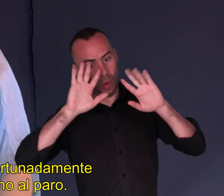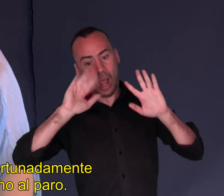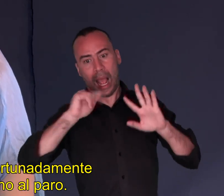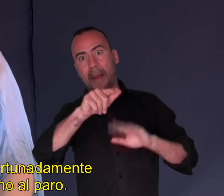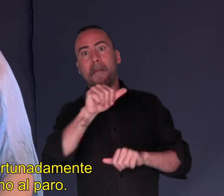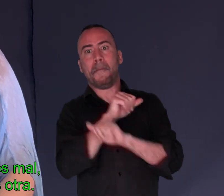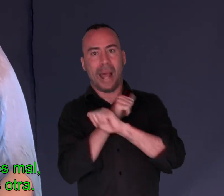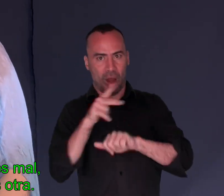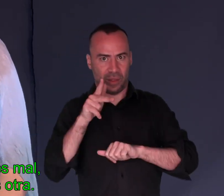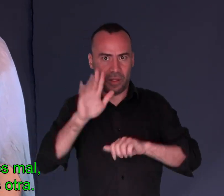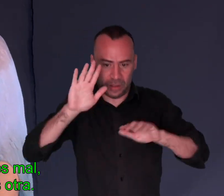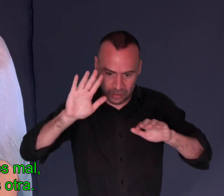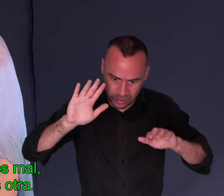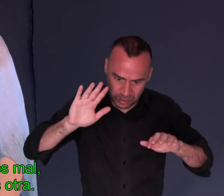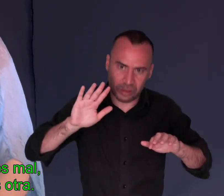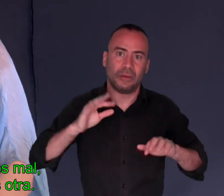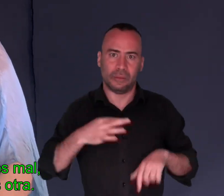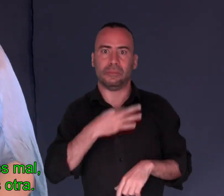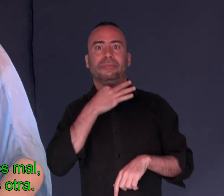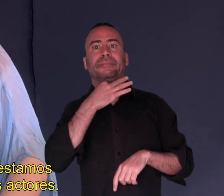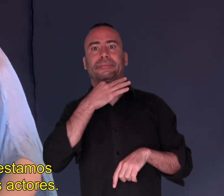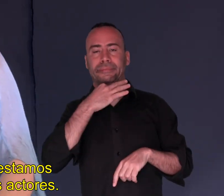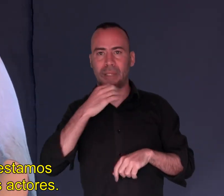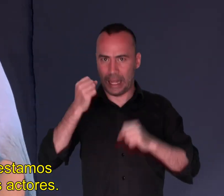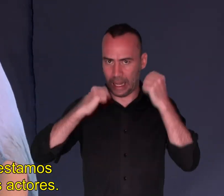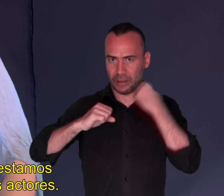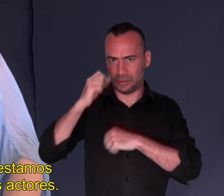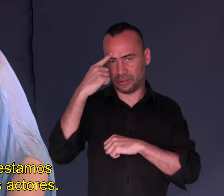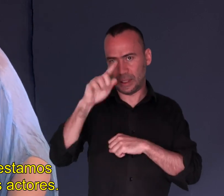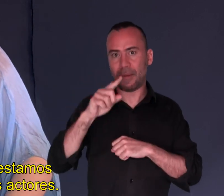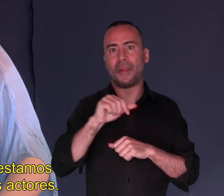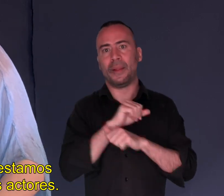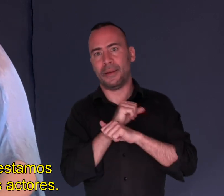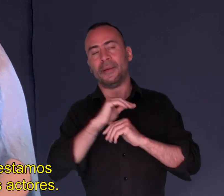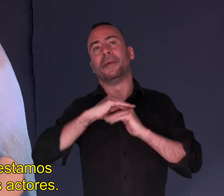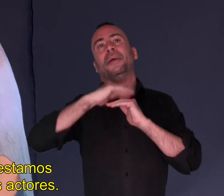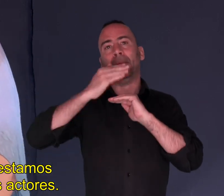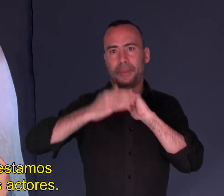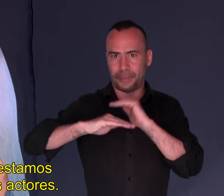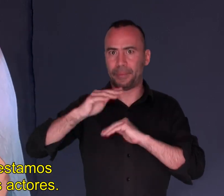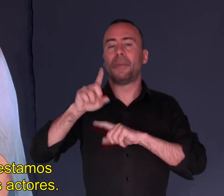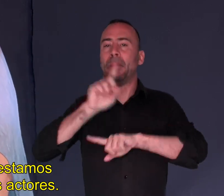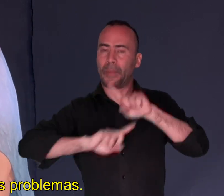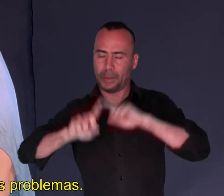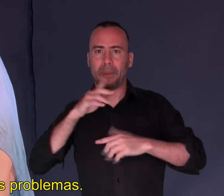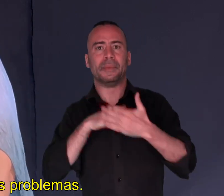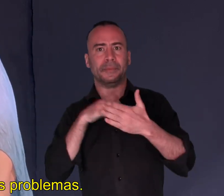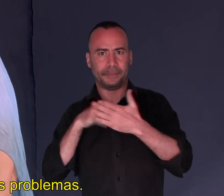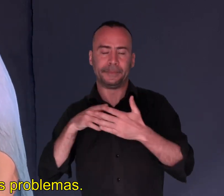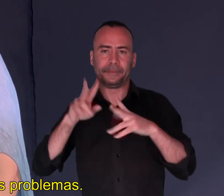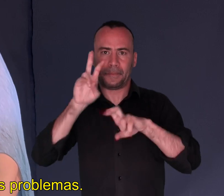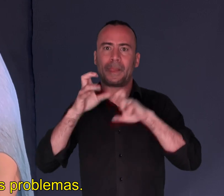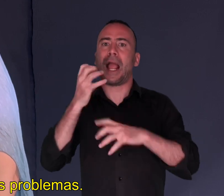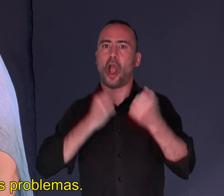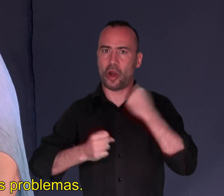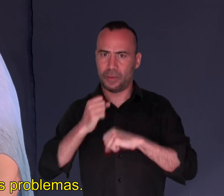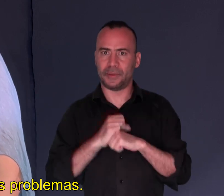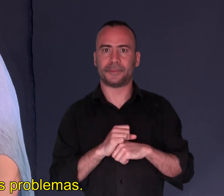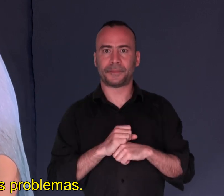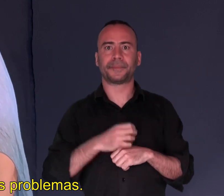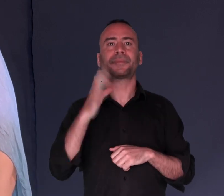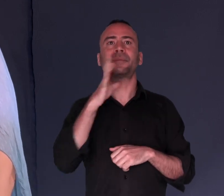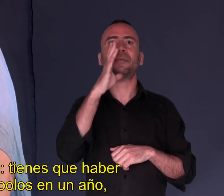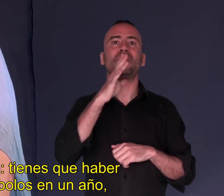tienes un derecho al paro sí sí menos mal esa es otra y aún así estamos ahí justitos no los actores tenemos bastantes